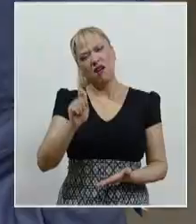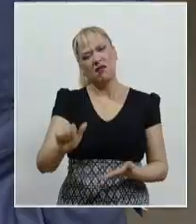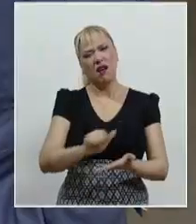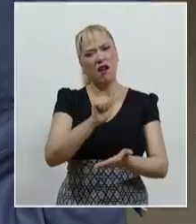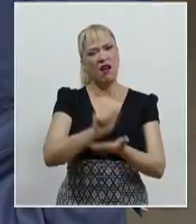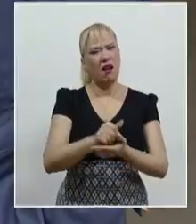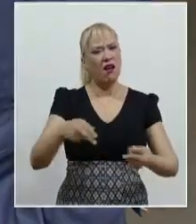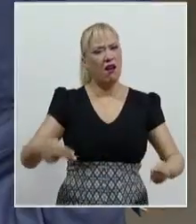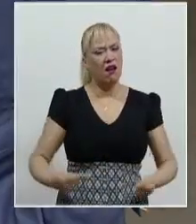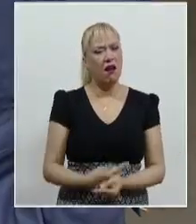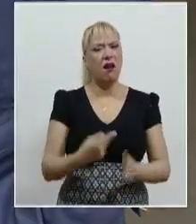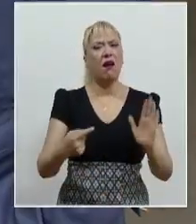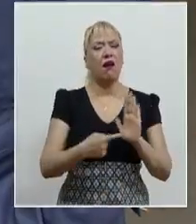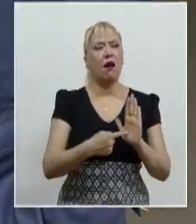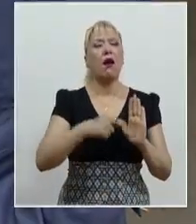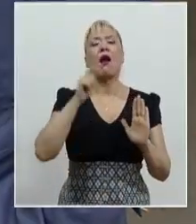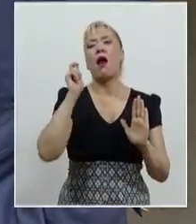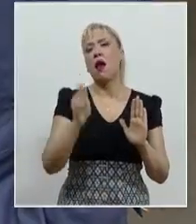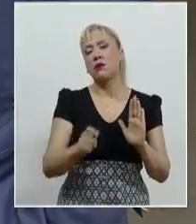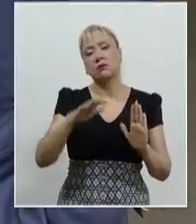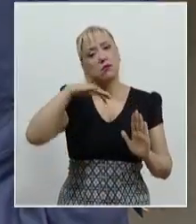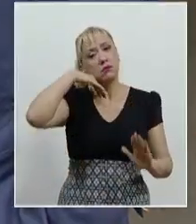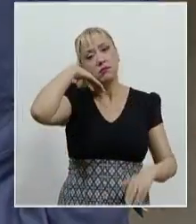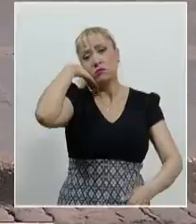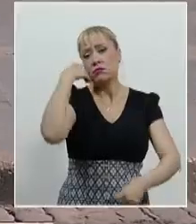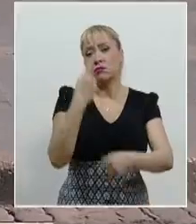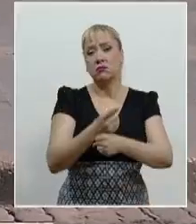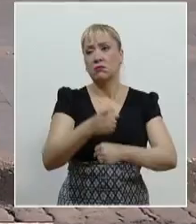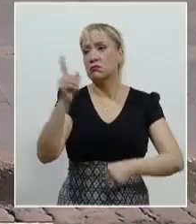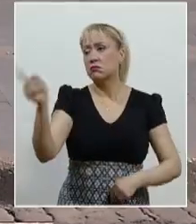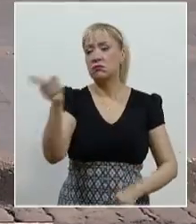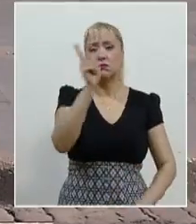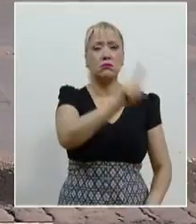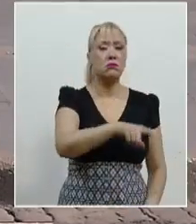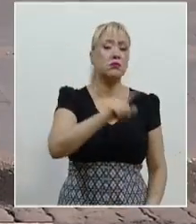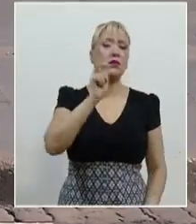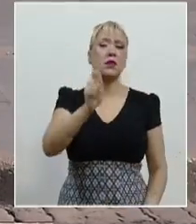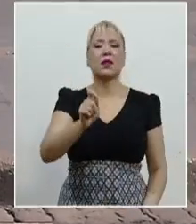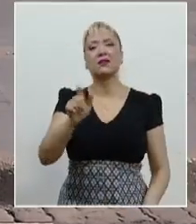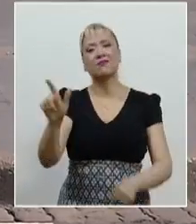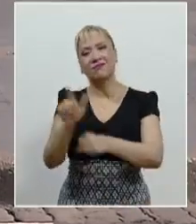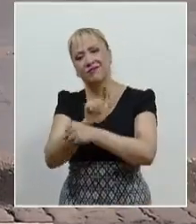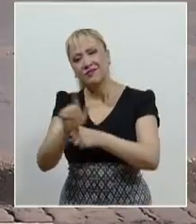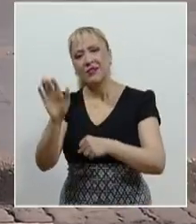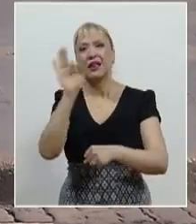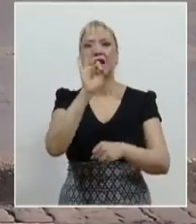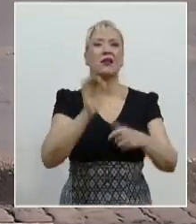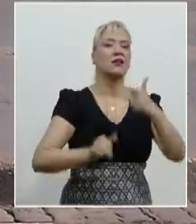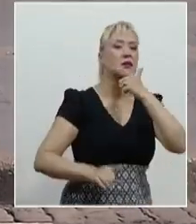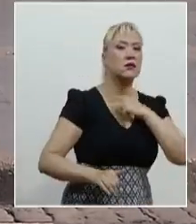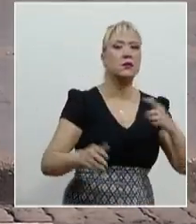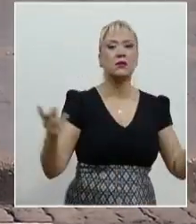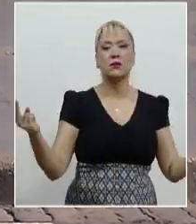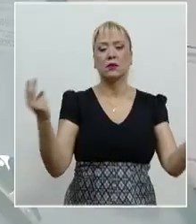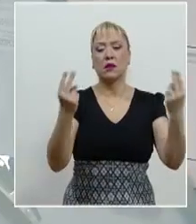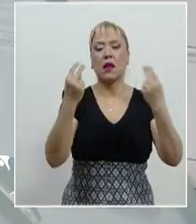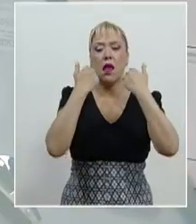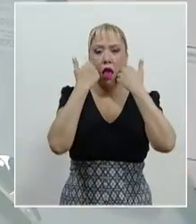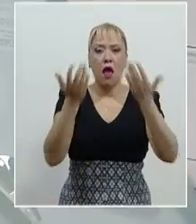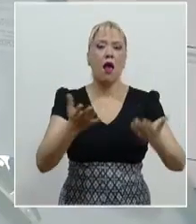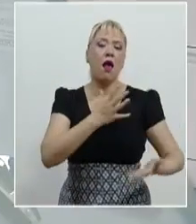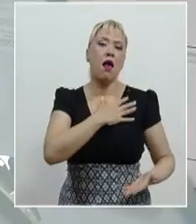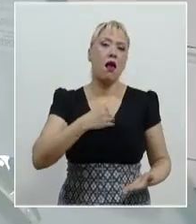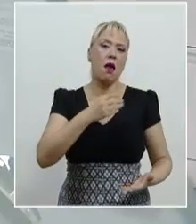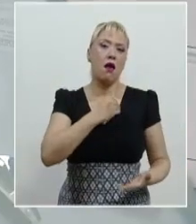dicha técnica es la voluntad procreacional de los padres, definida como el deseo de asumir un hijo como